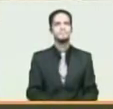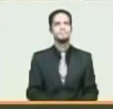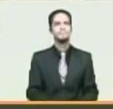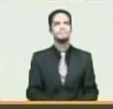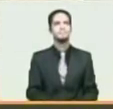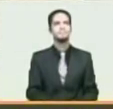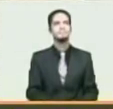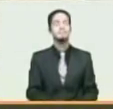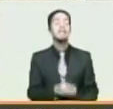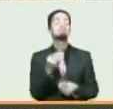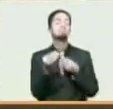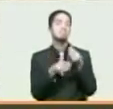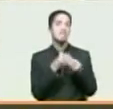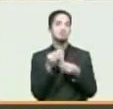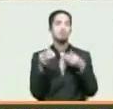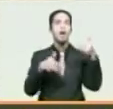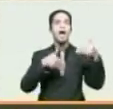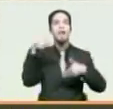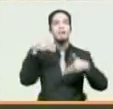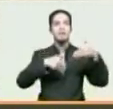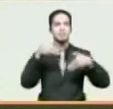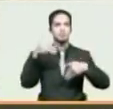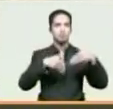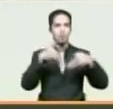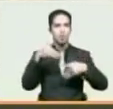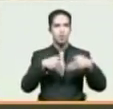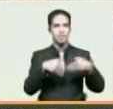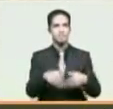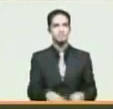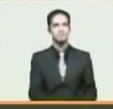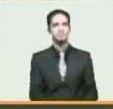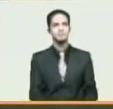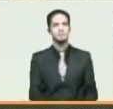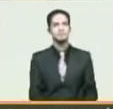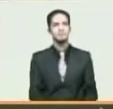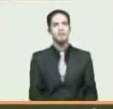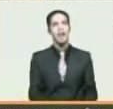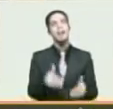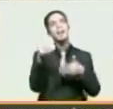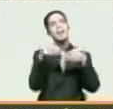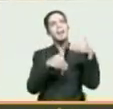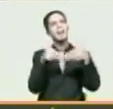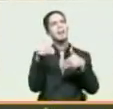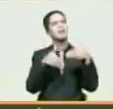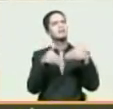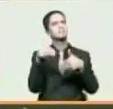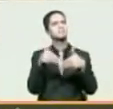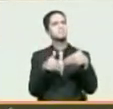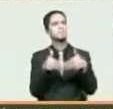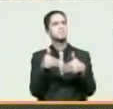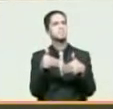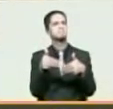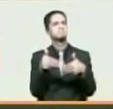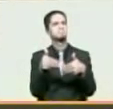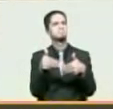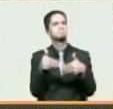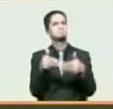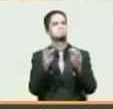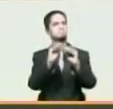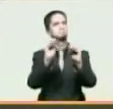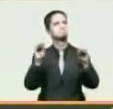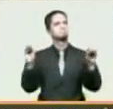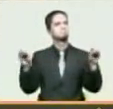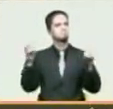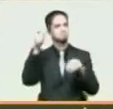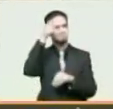se hizo una elección extraordinaria. Una elección extraordinaria, se convocó al